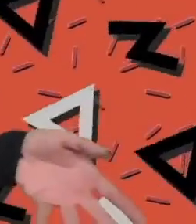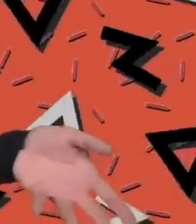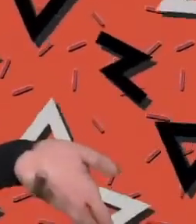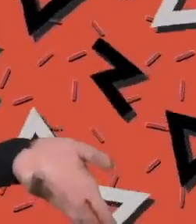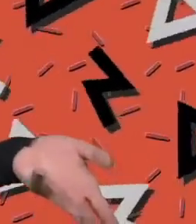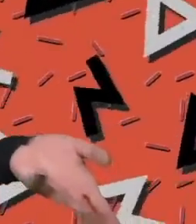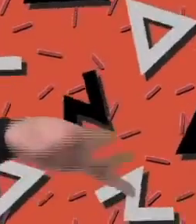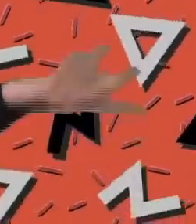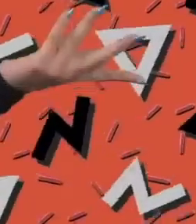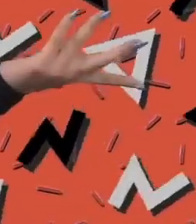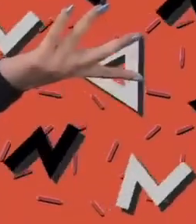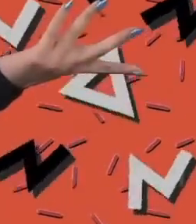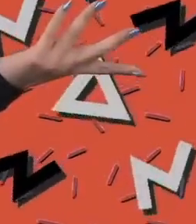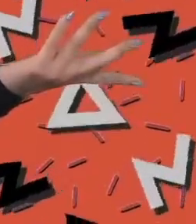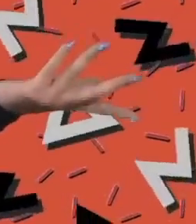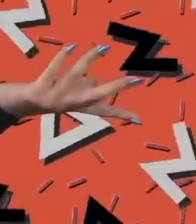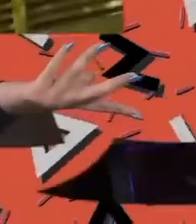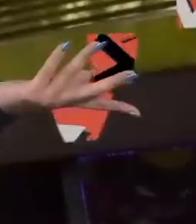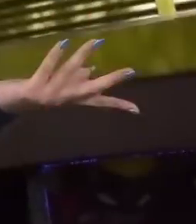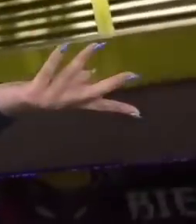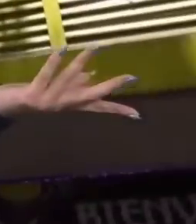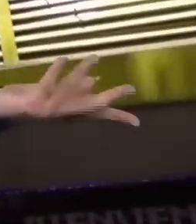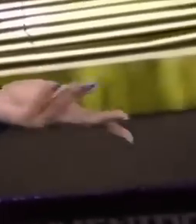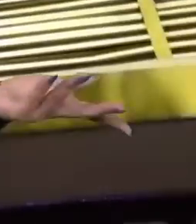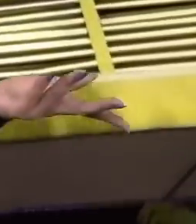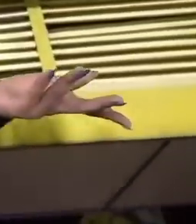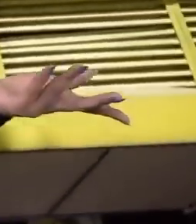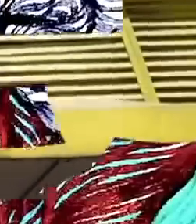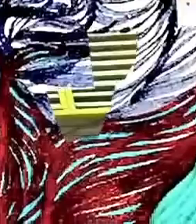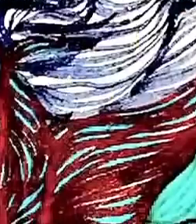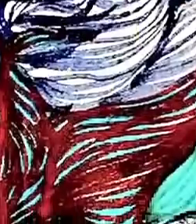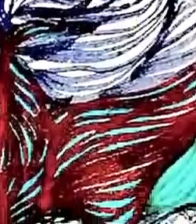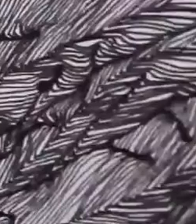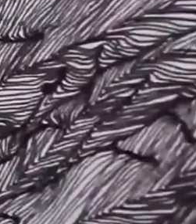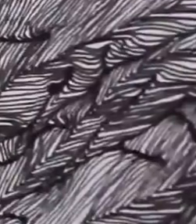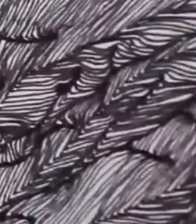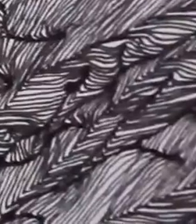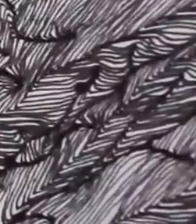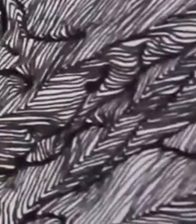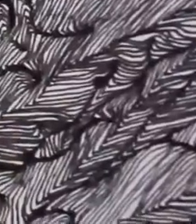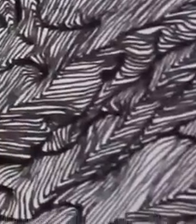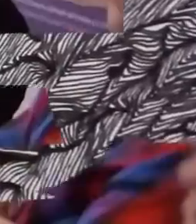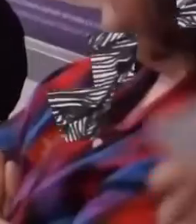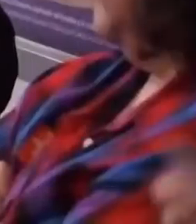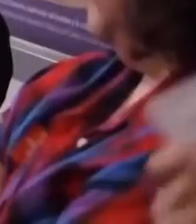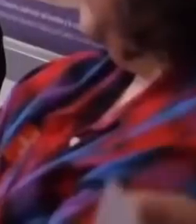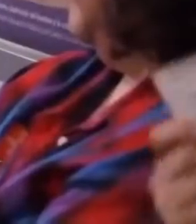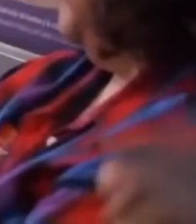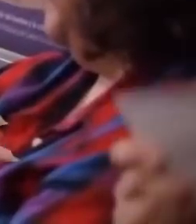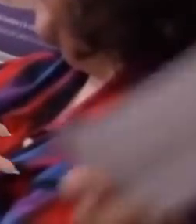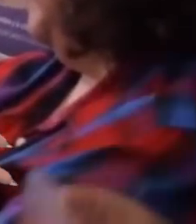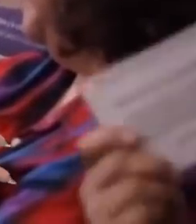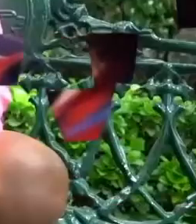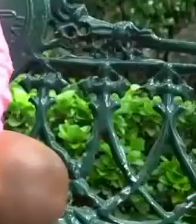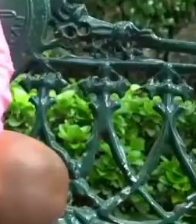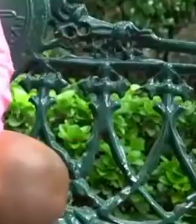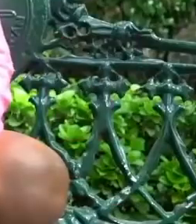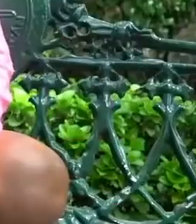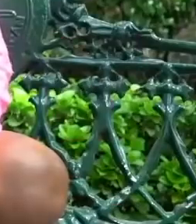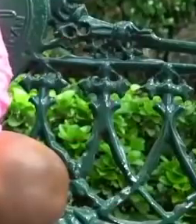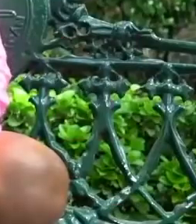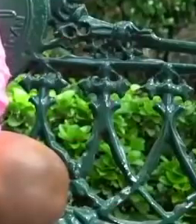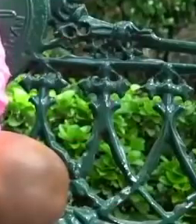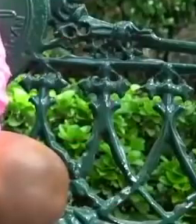Este lunes 30 de agosto a las 2:30 de la tarde, Multiculturalidad y Friki Plaza. Artes plásticas con César Garnica, Antonio Malpica y Zombies.